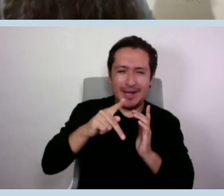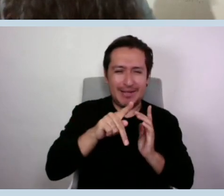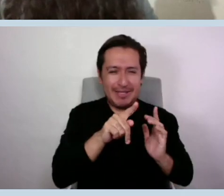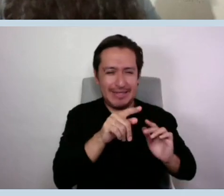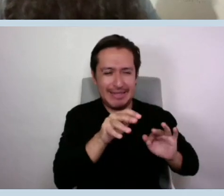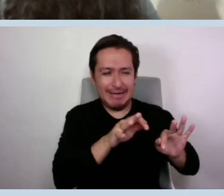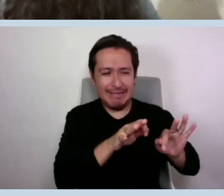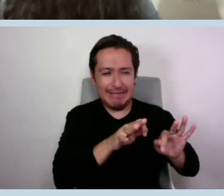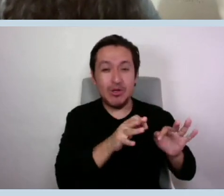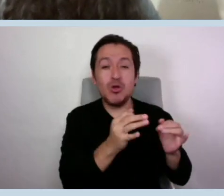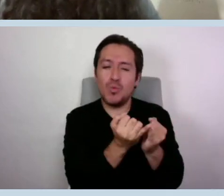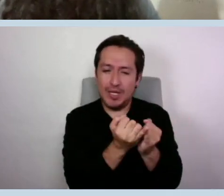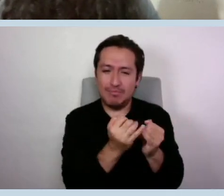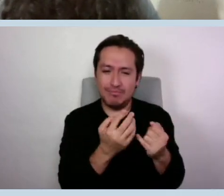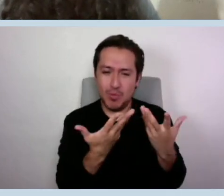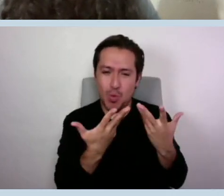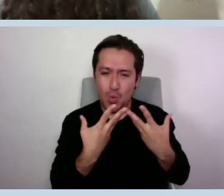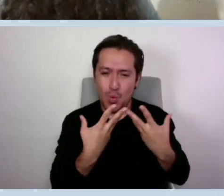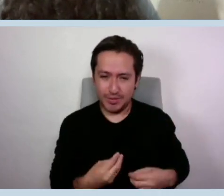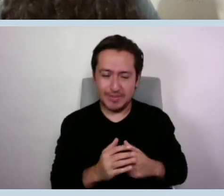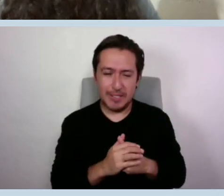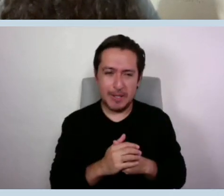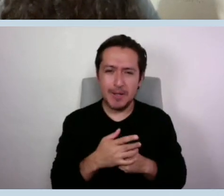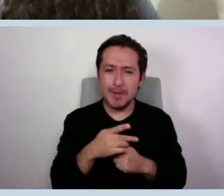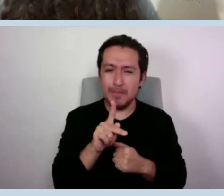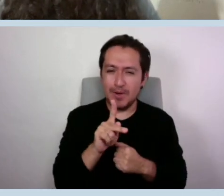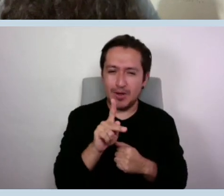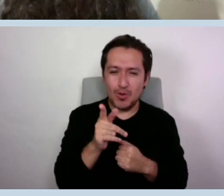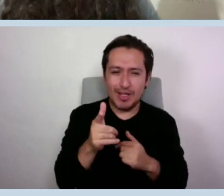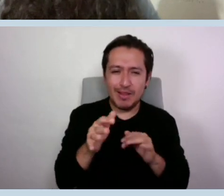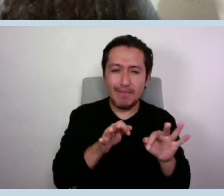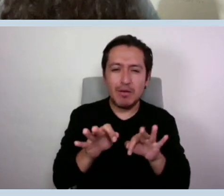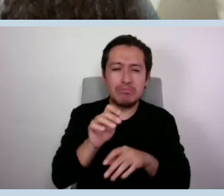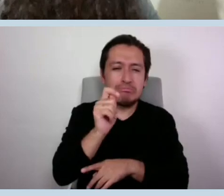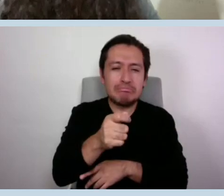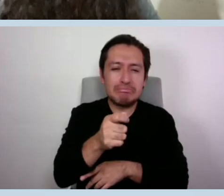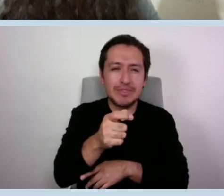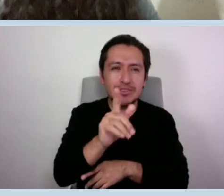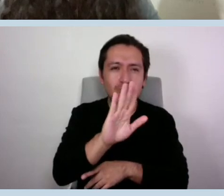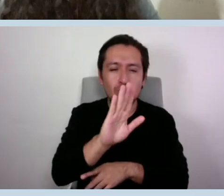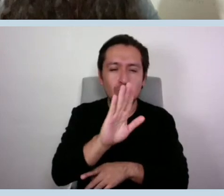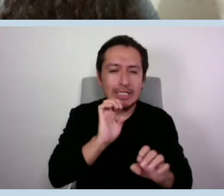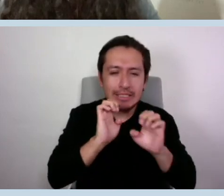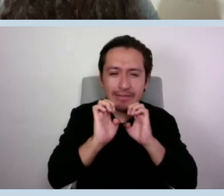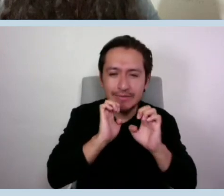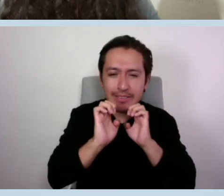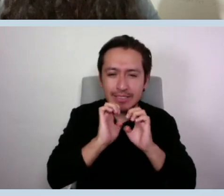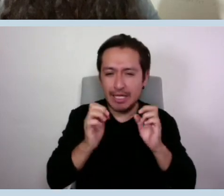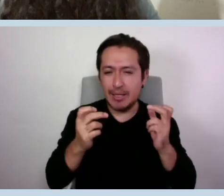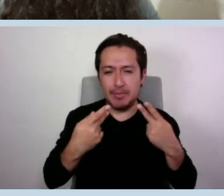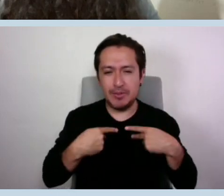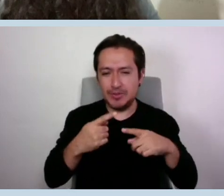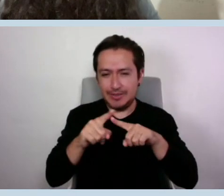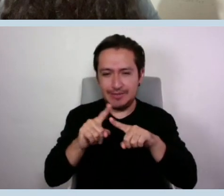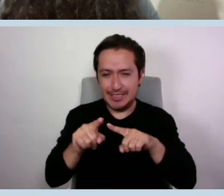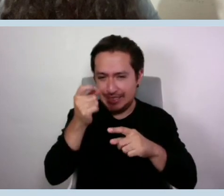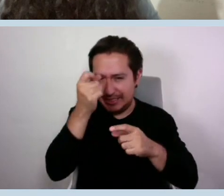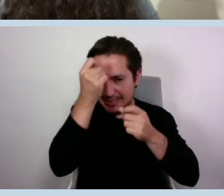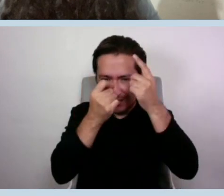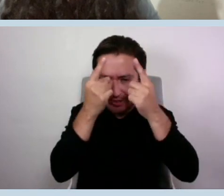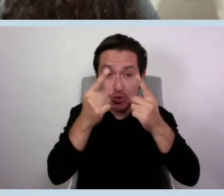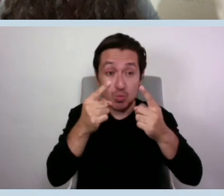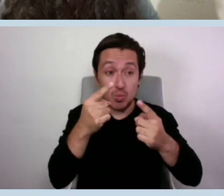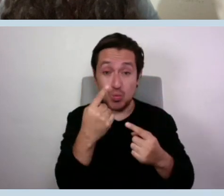esas también parte de ese de ese trabajo es hacer una entrevista a las creadoras es analizar una obra de